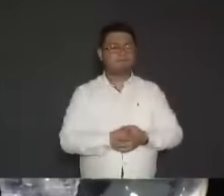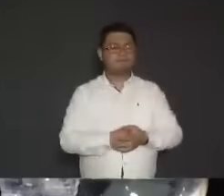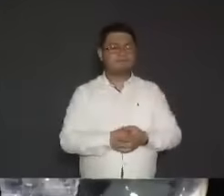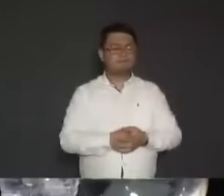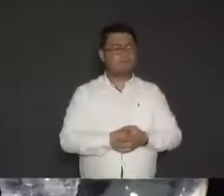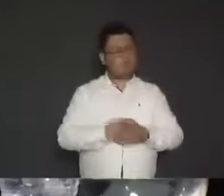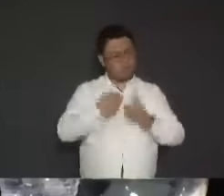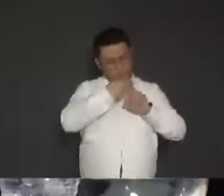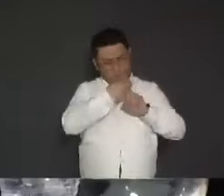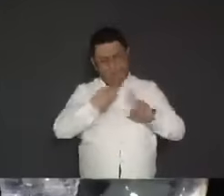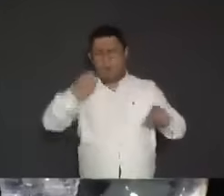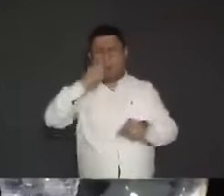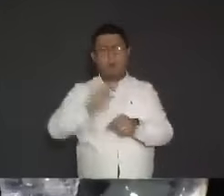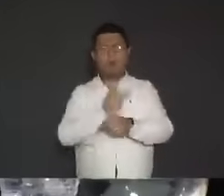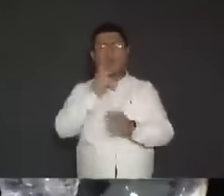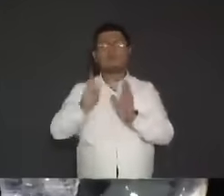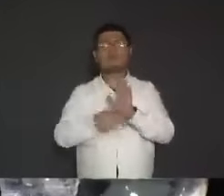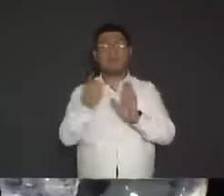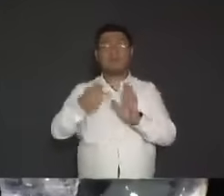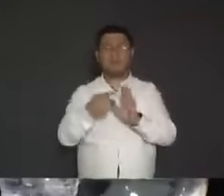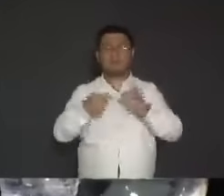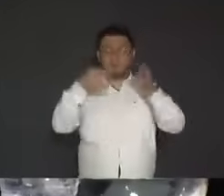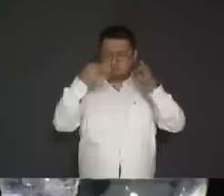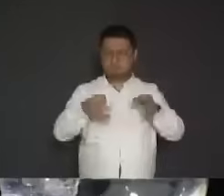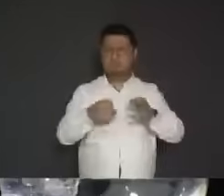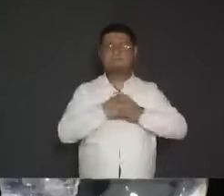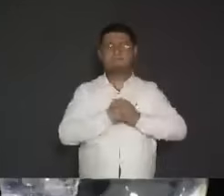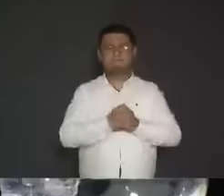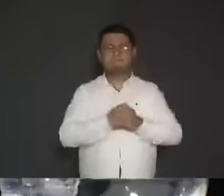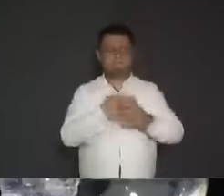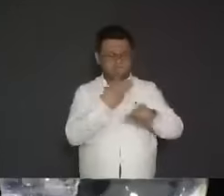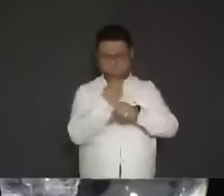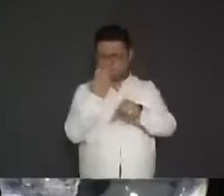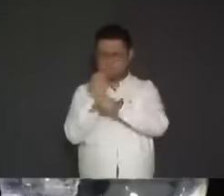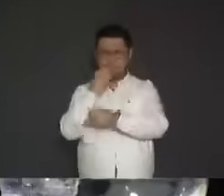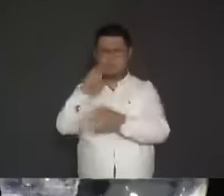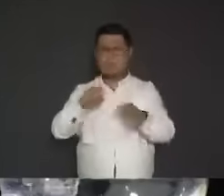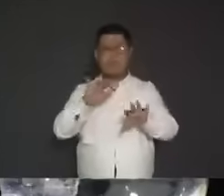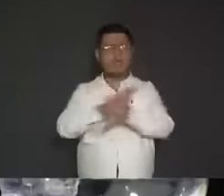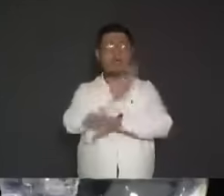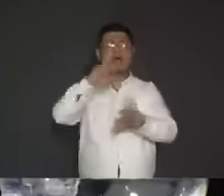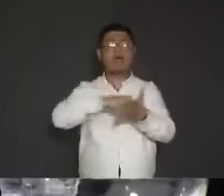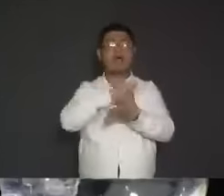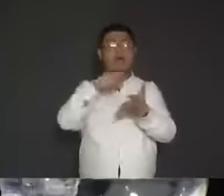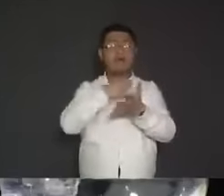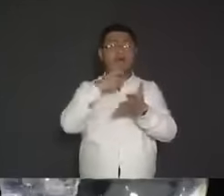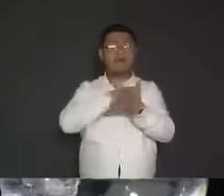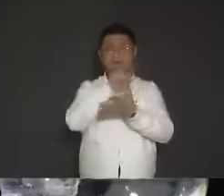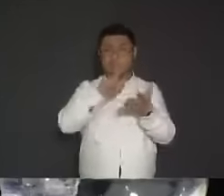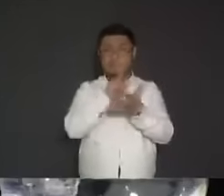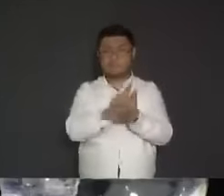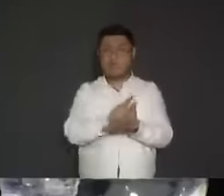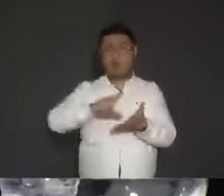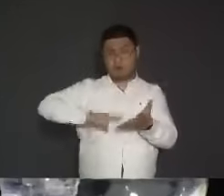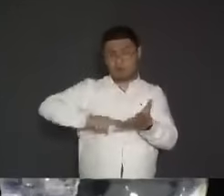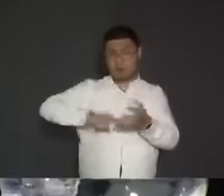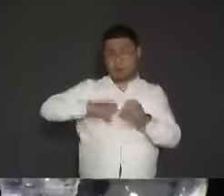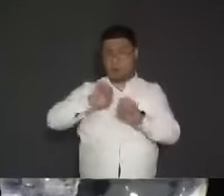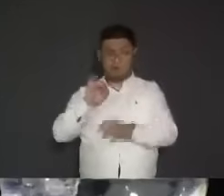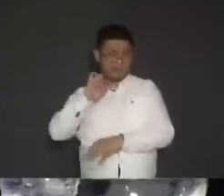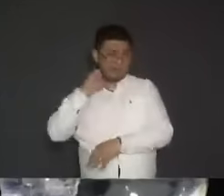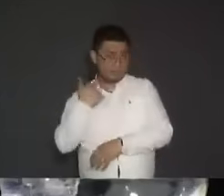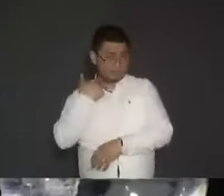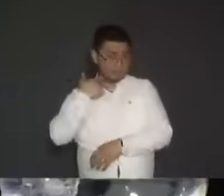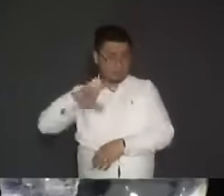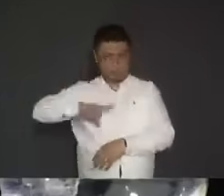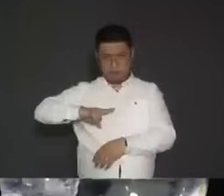Reorganizaremos el sistema estatal anticorrupción. Aplicaremos reformas para que ningún gobernante o exgobernante quede fuera de la mano